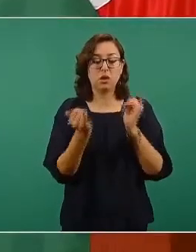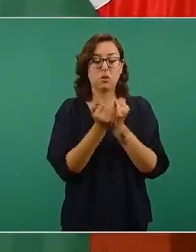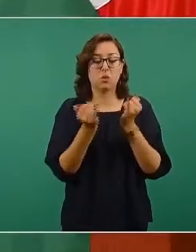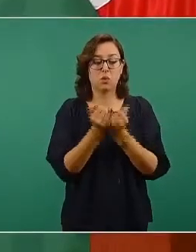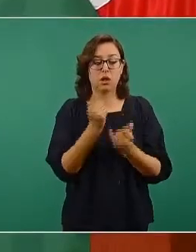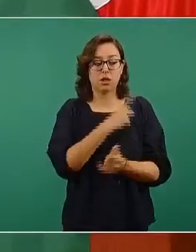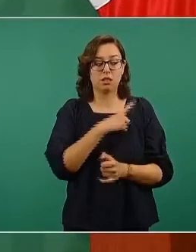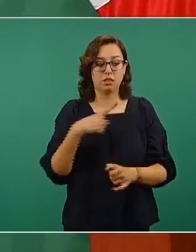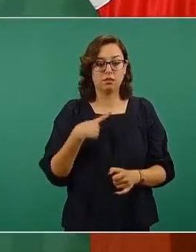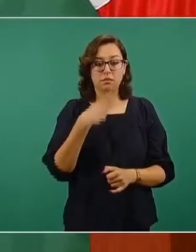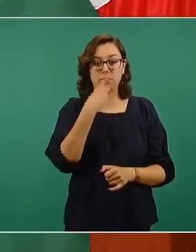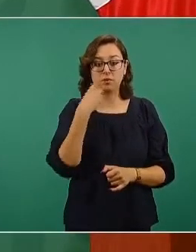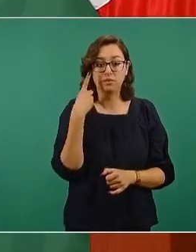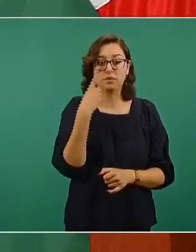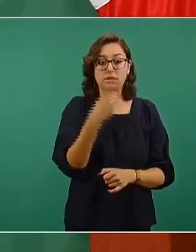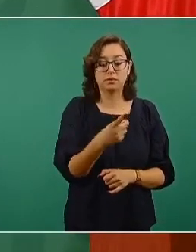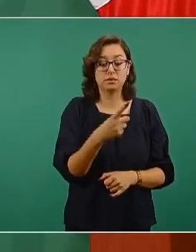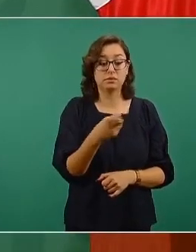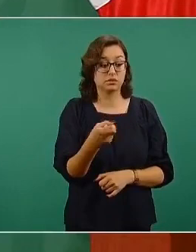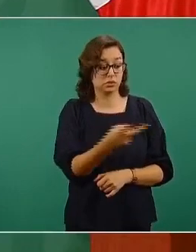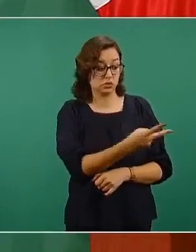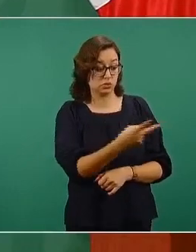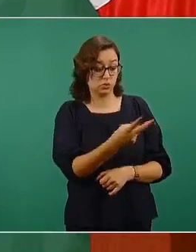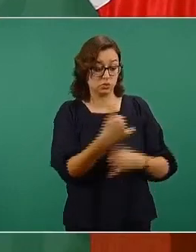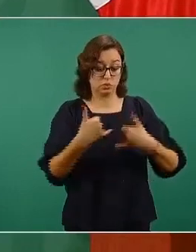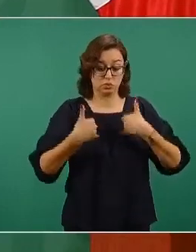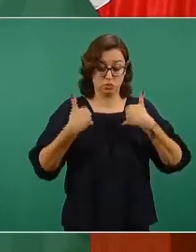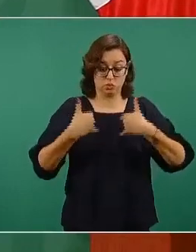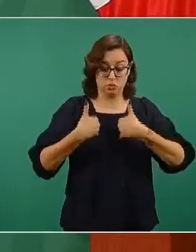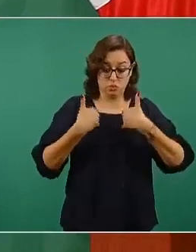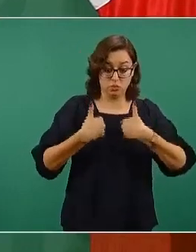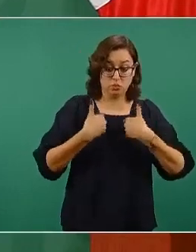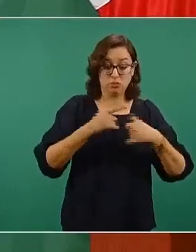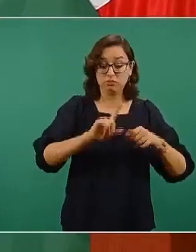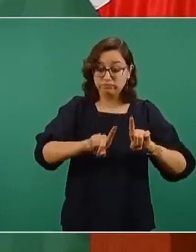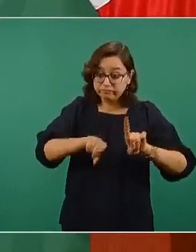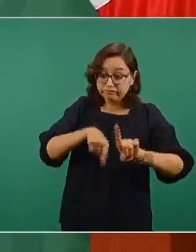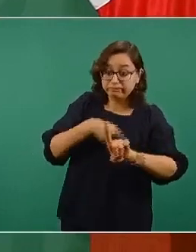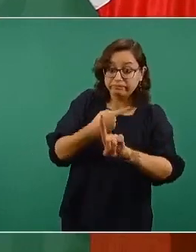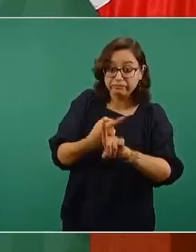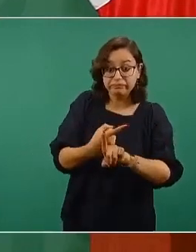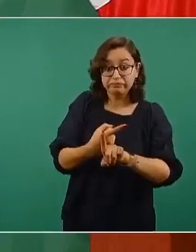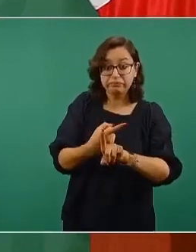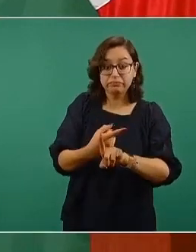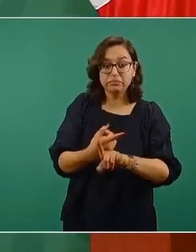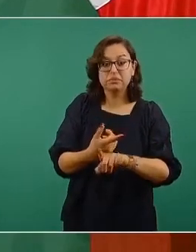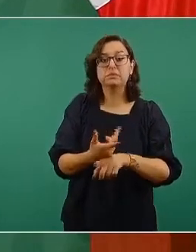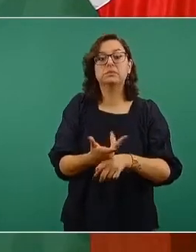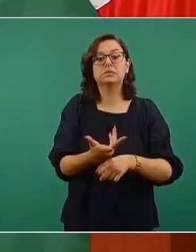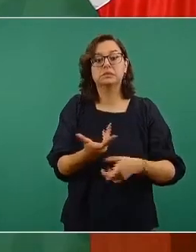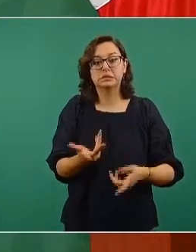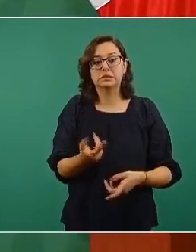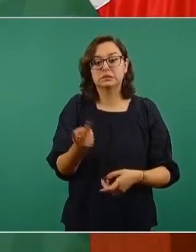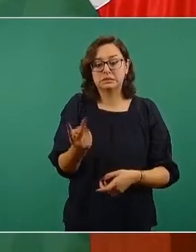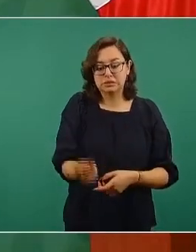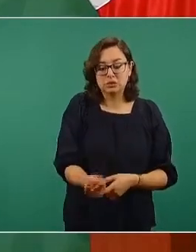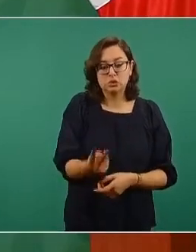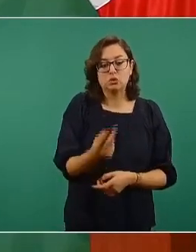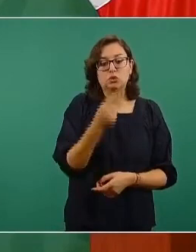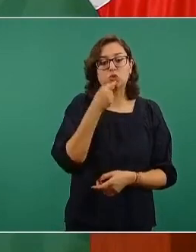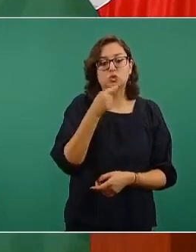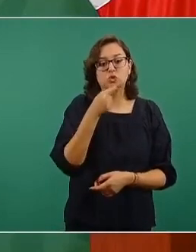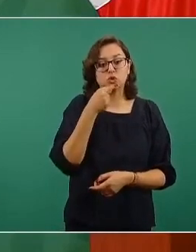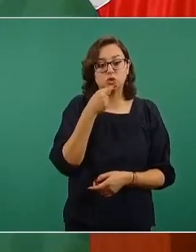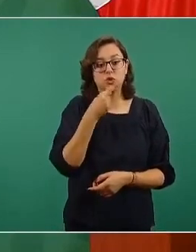dos adolescentes que cometieron en agravio de estos dos menores este delito de violación equiparada ya